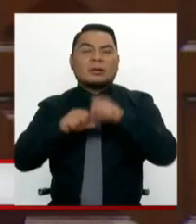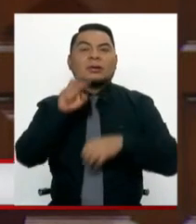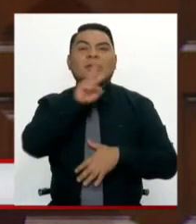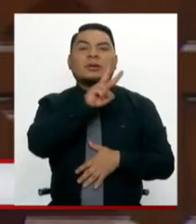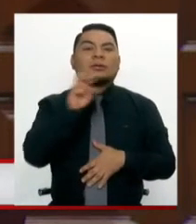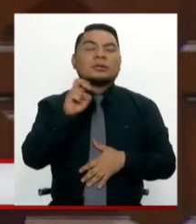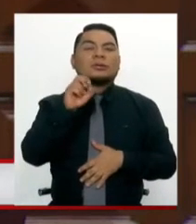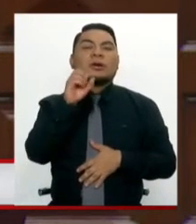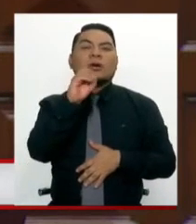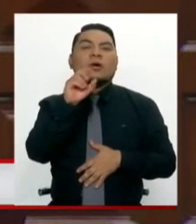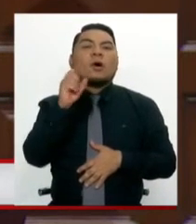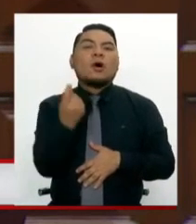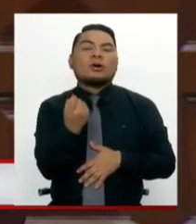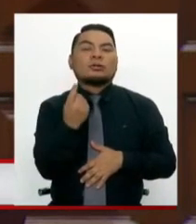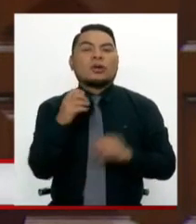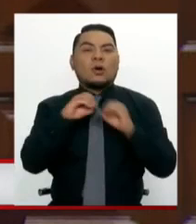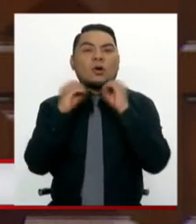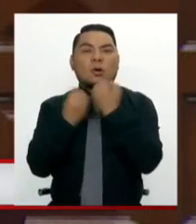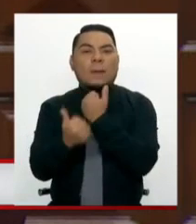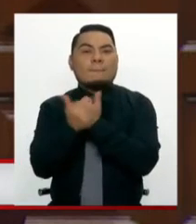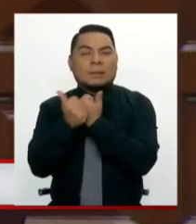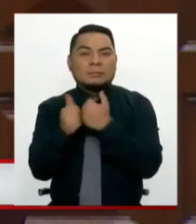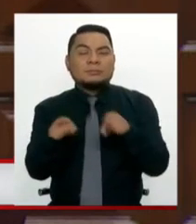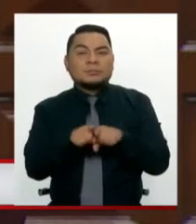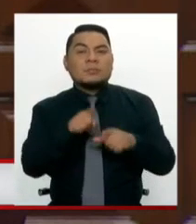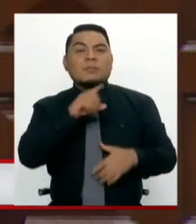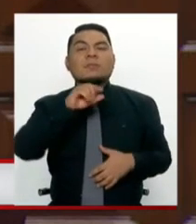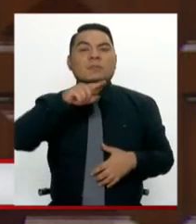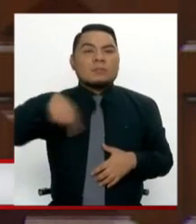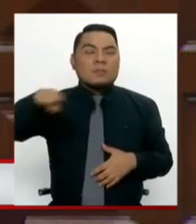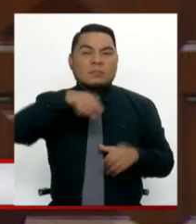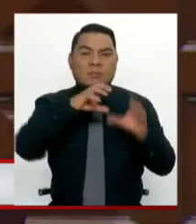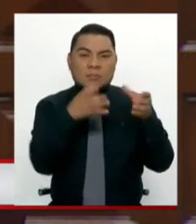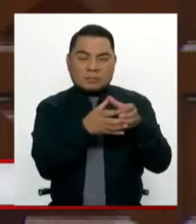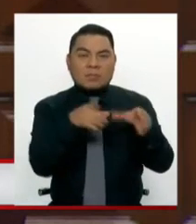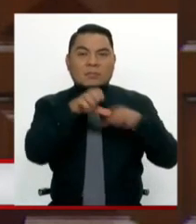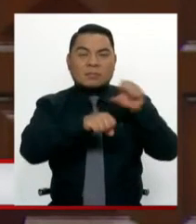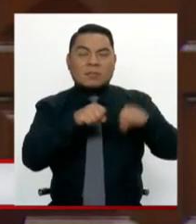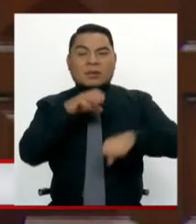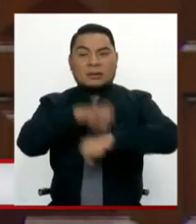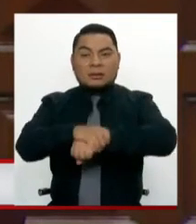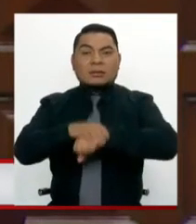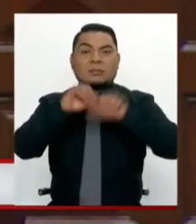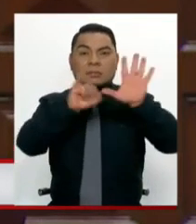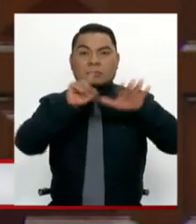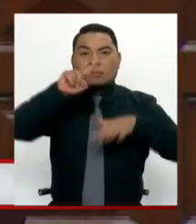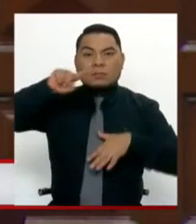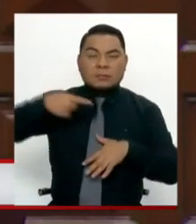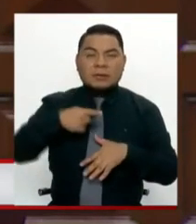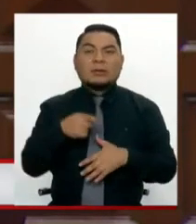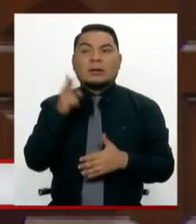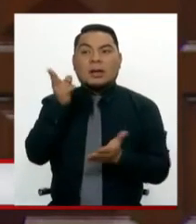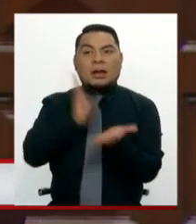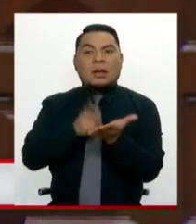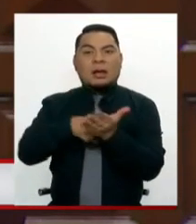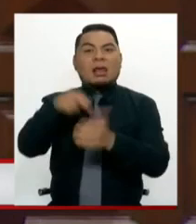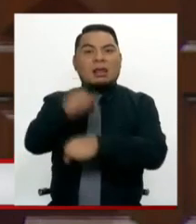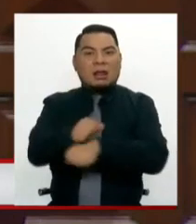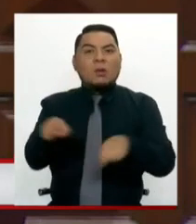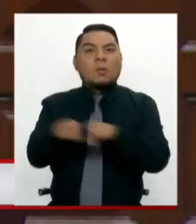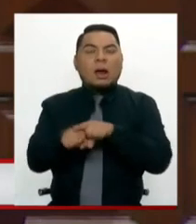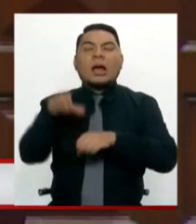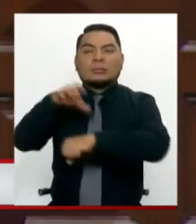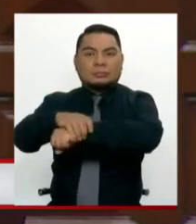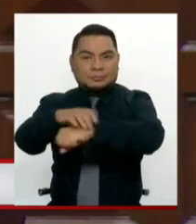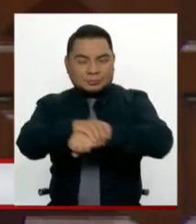211 organizaciones criminales, 10.000 bandas delictivas, captura de 61.000 requisitoriados,